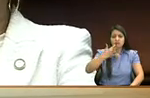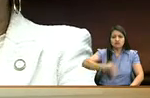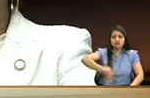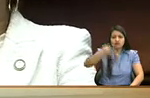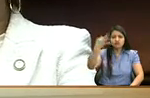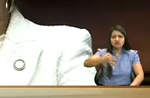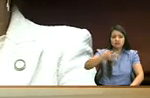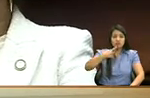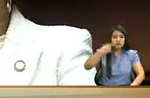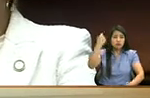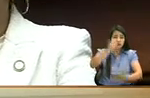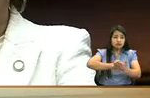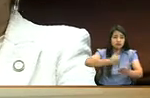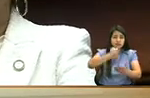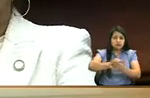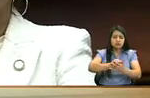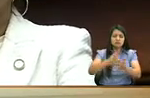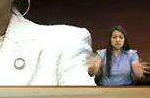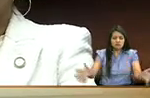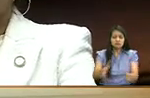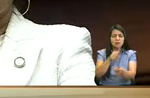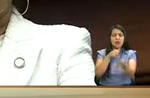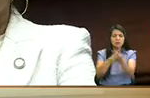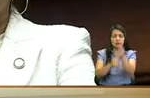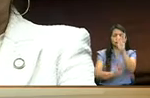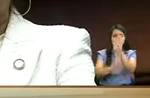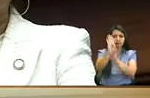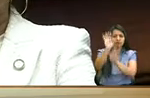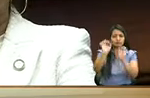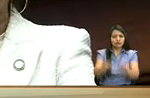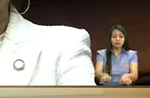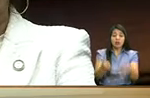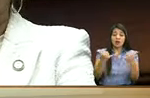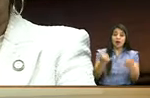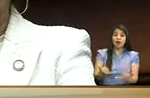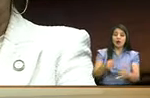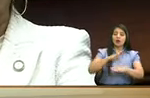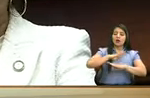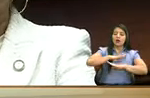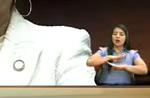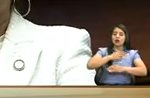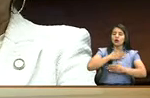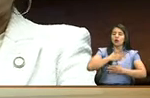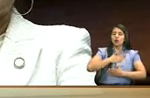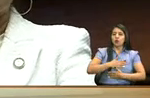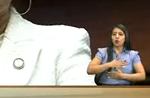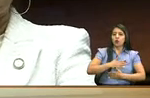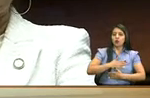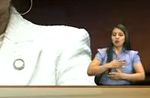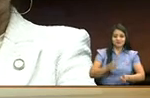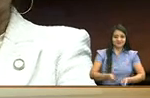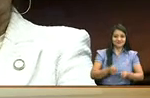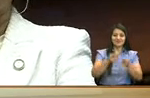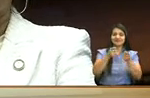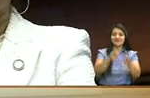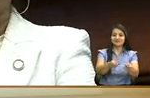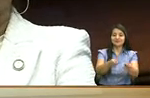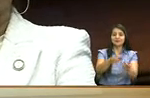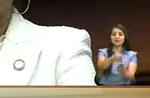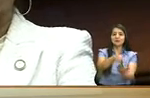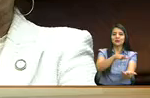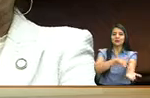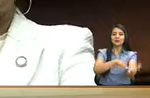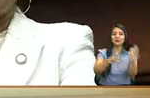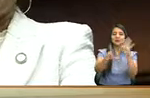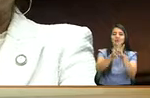más que pelear, construye. Ahora me satisface enormemente entregarles este proyecto